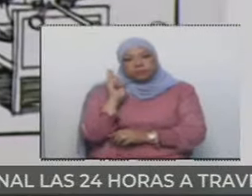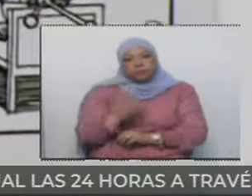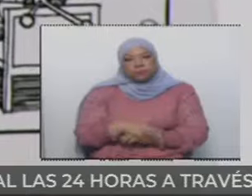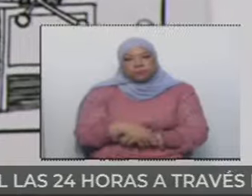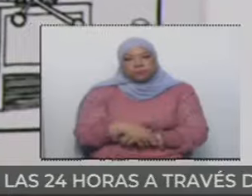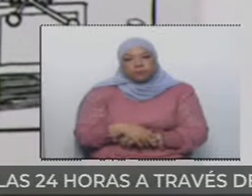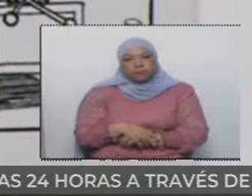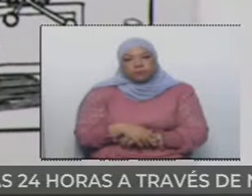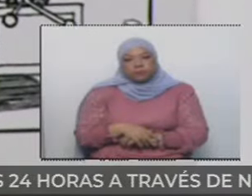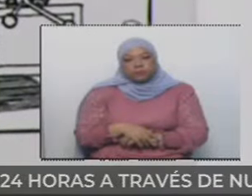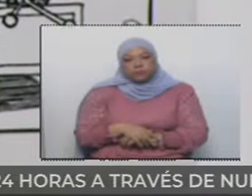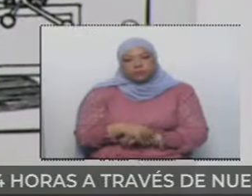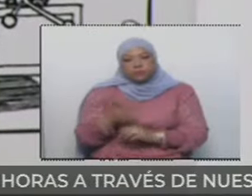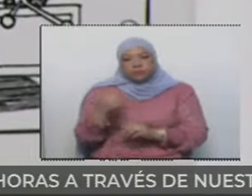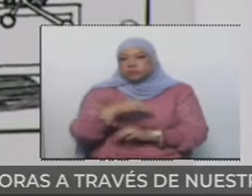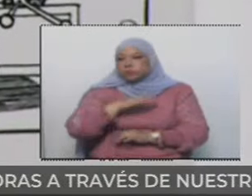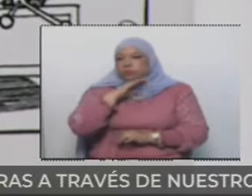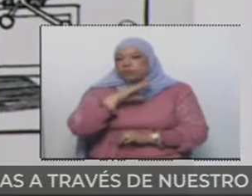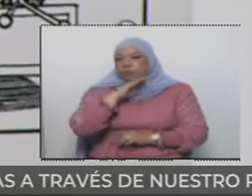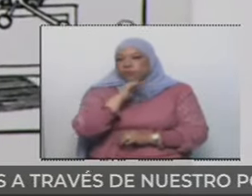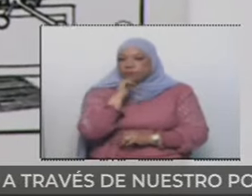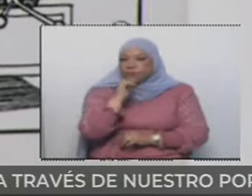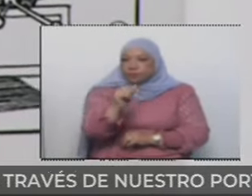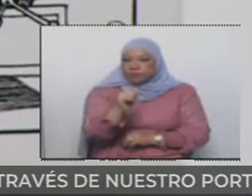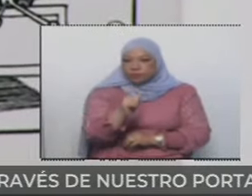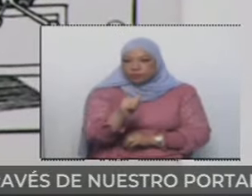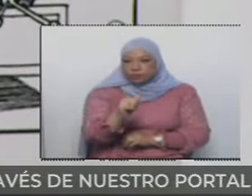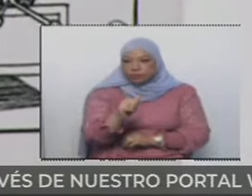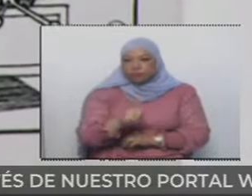y Mafalda dice, el enfermo sigue mal.